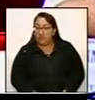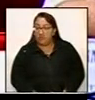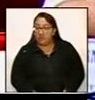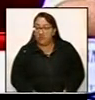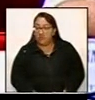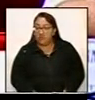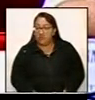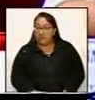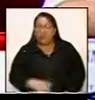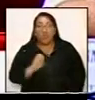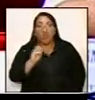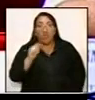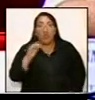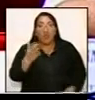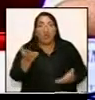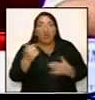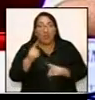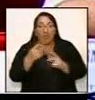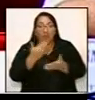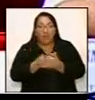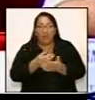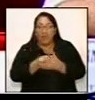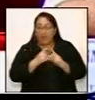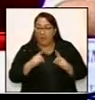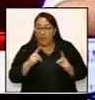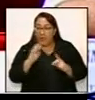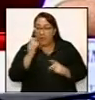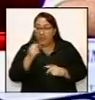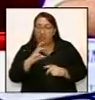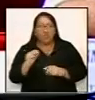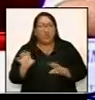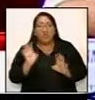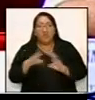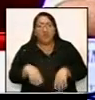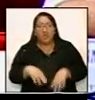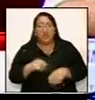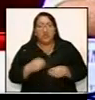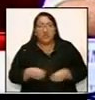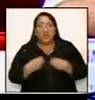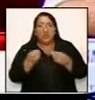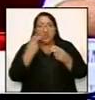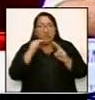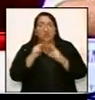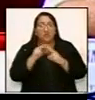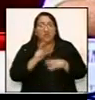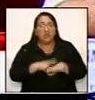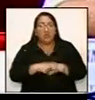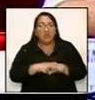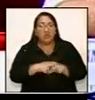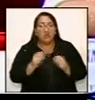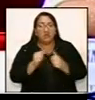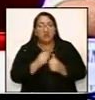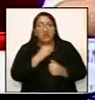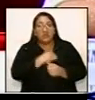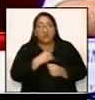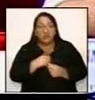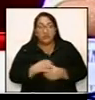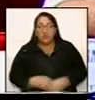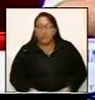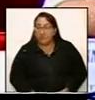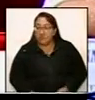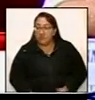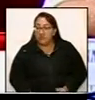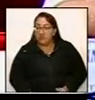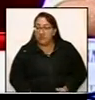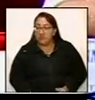Contraloría planteó alguna vez alguna propuesta, pero creo que no le hace mal si es que le da una visión, además si tiene relación con Cancillería, una visión desde